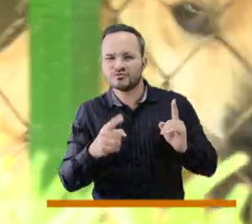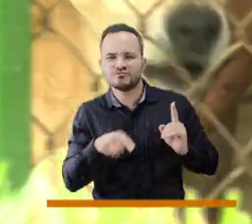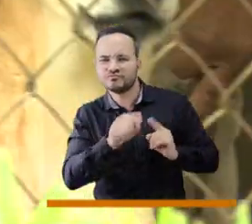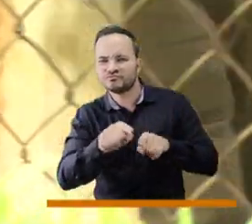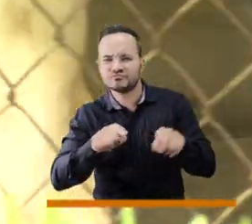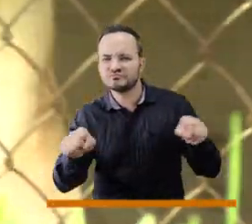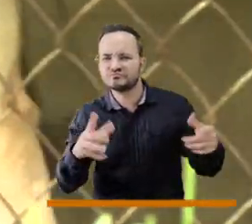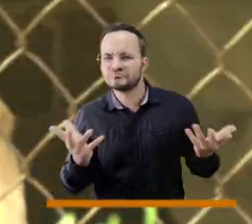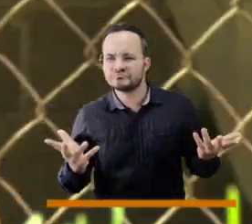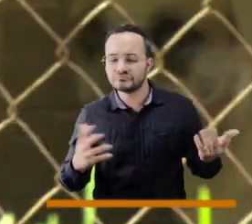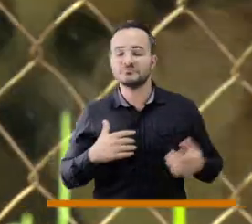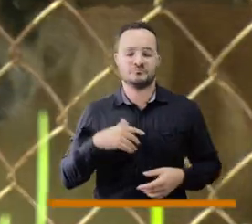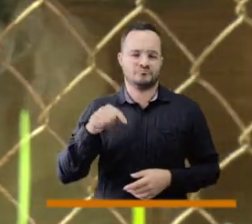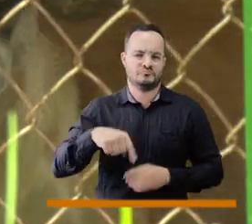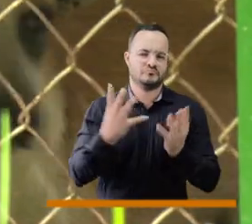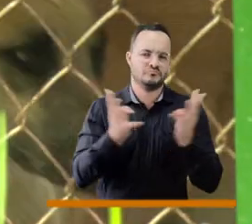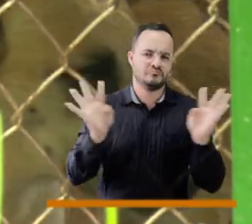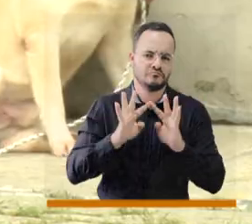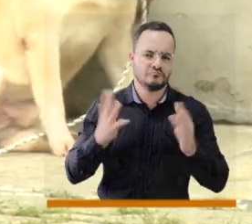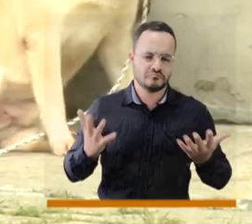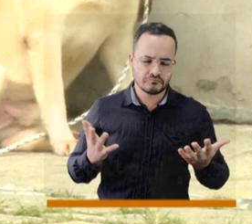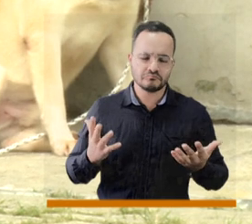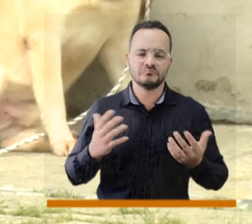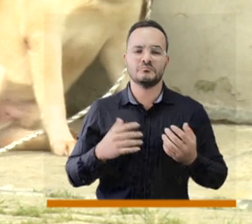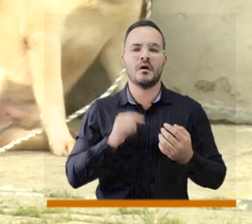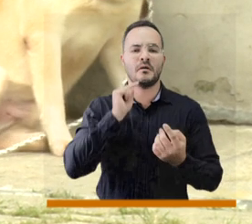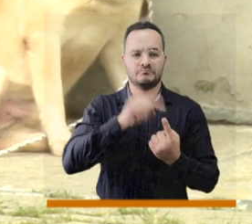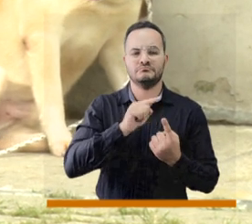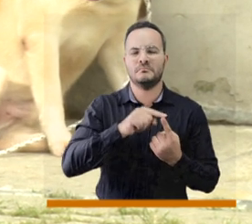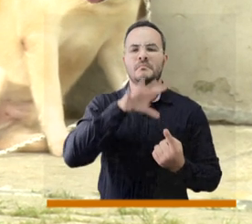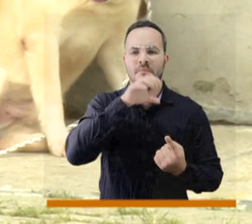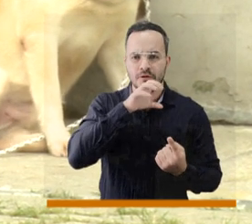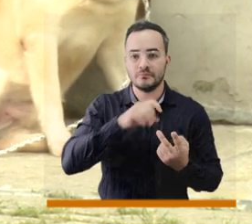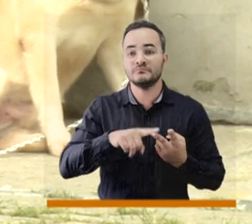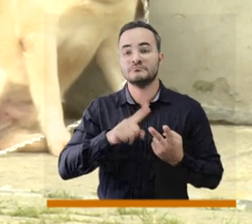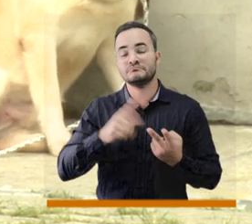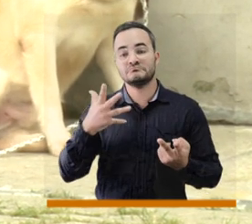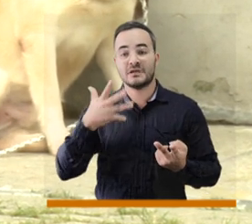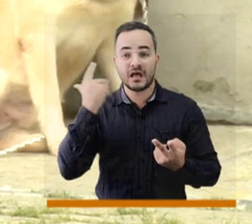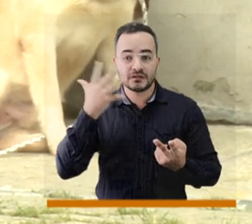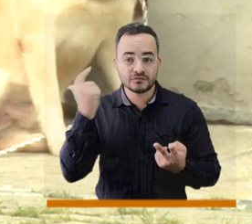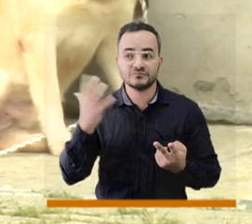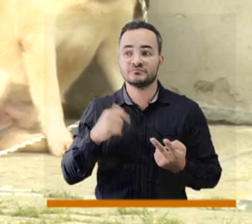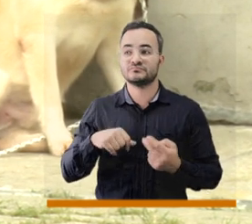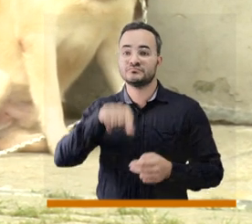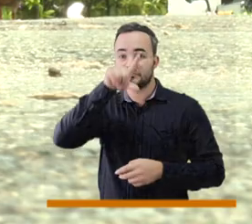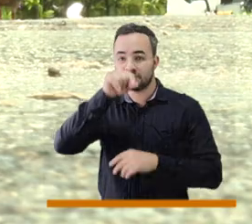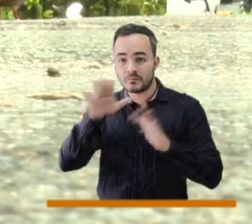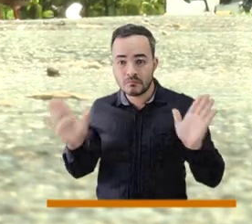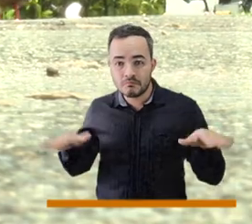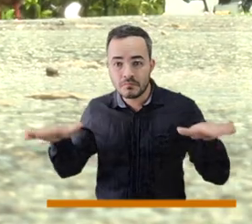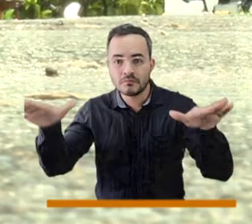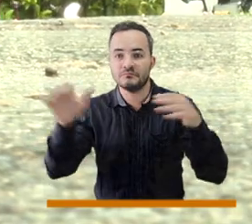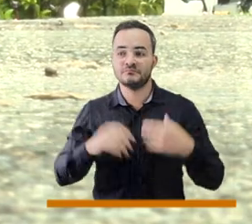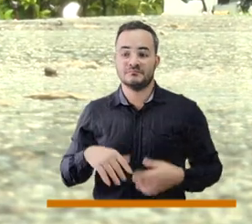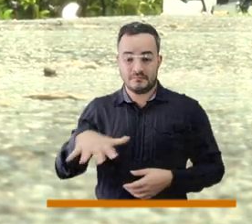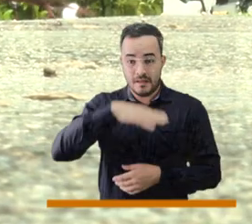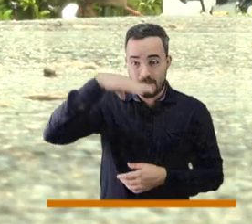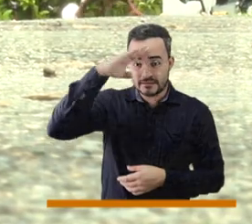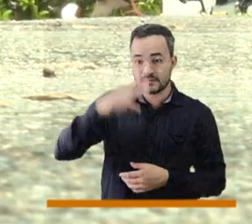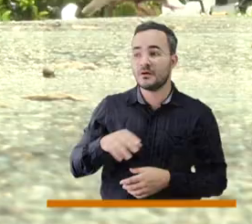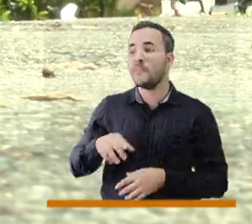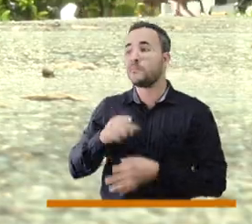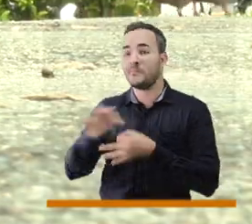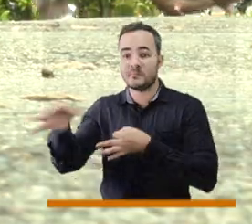Perla? Aquí en el Centro de Bienestar Animal La Perla rescatamos, adicional de los perros, rescatamos gatos y palomas de la ciudad de Medellín y sus